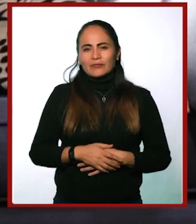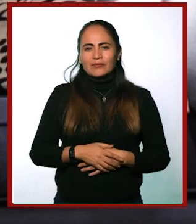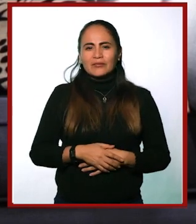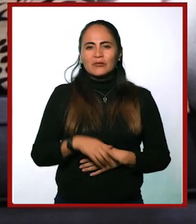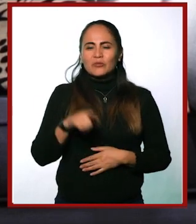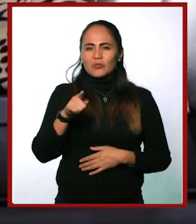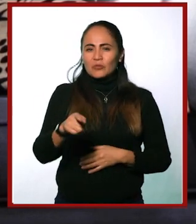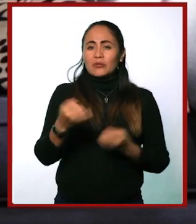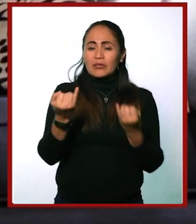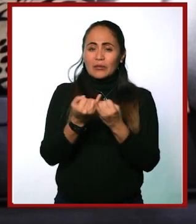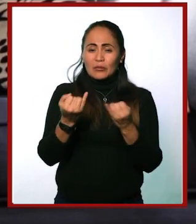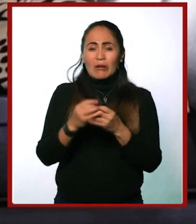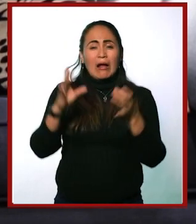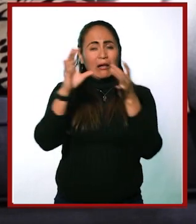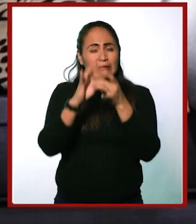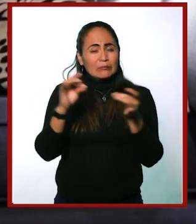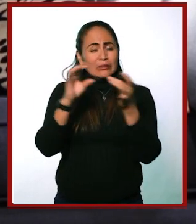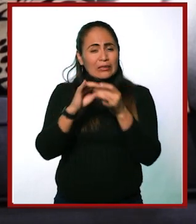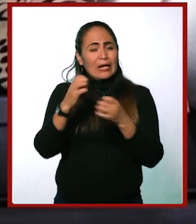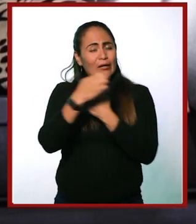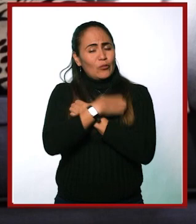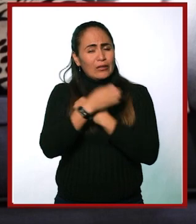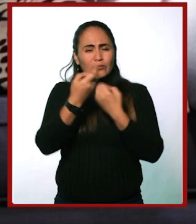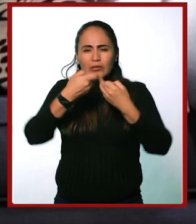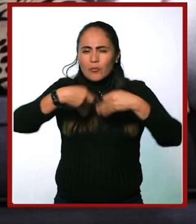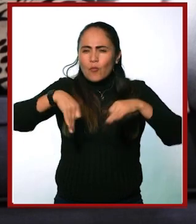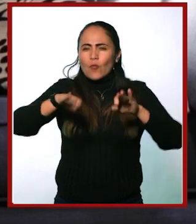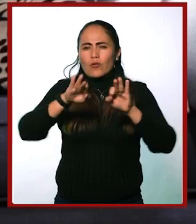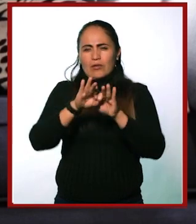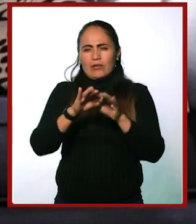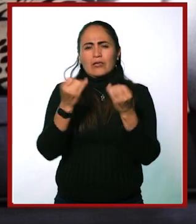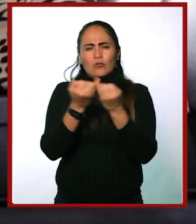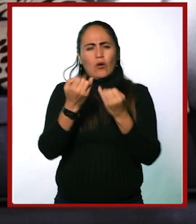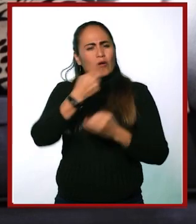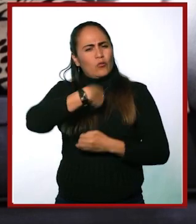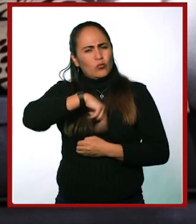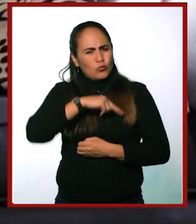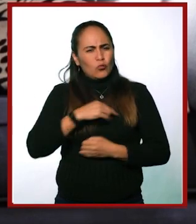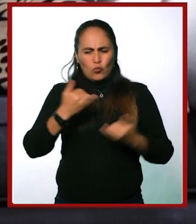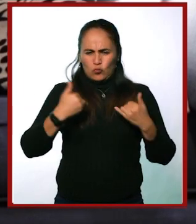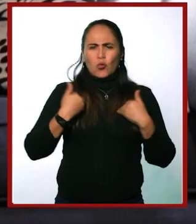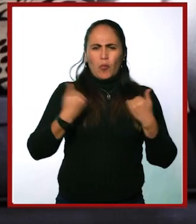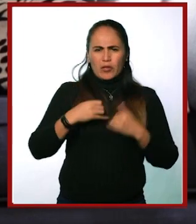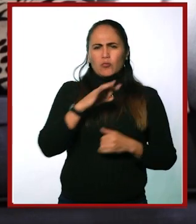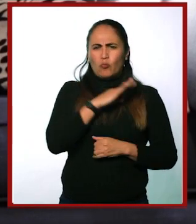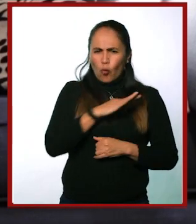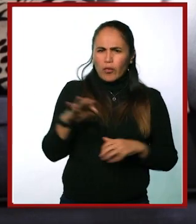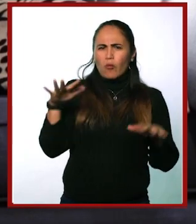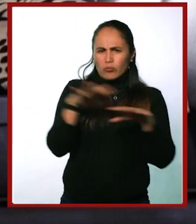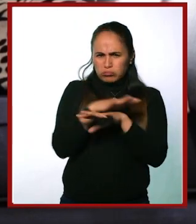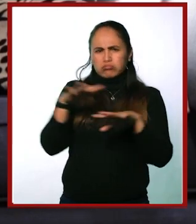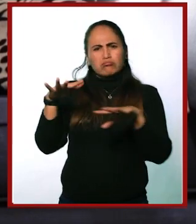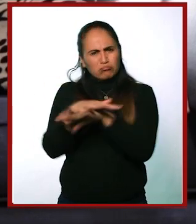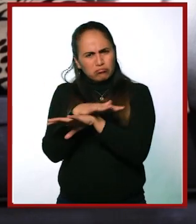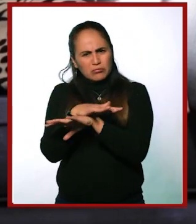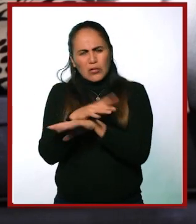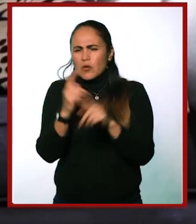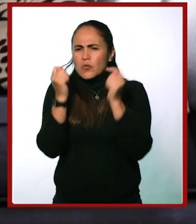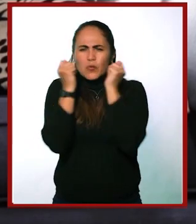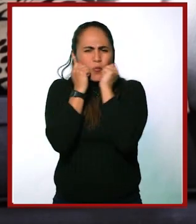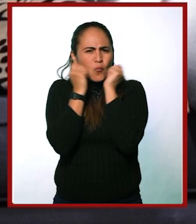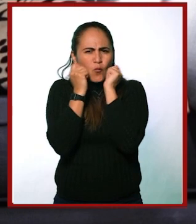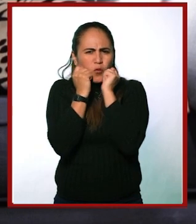por decir lo importante que es la educación y dos, que podemos hacer un cambio nosotros los jóvenes, independientemente